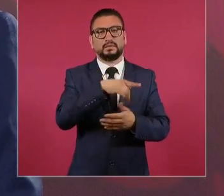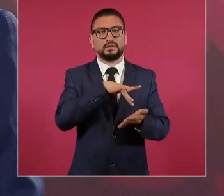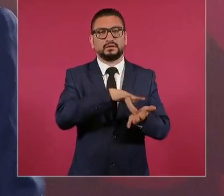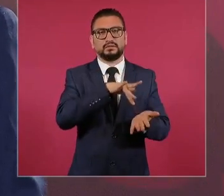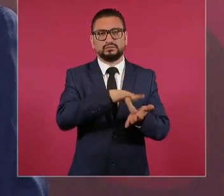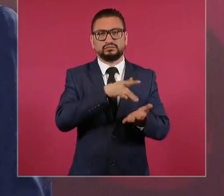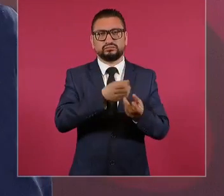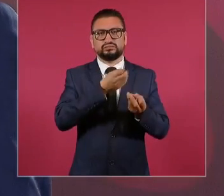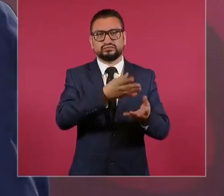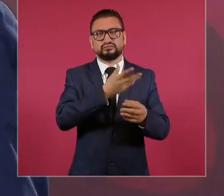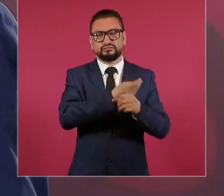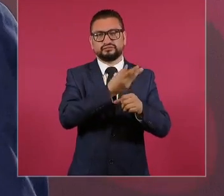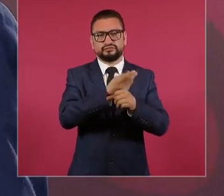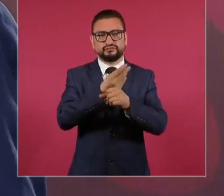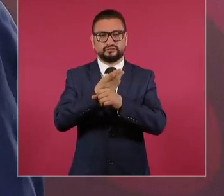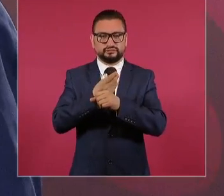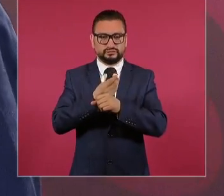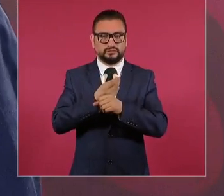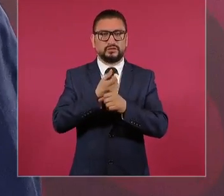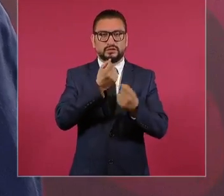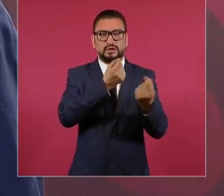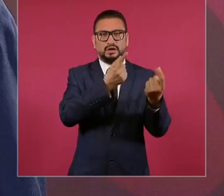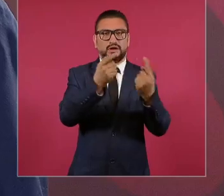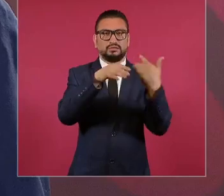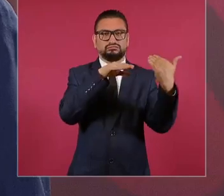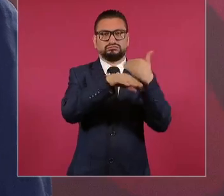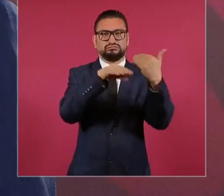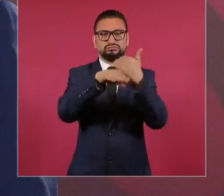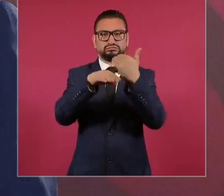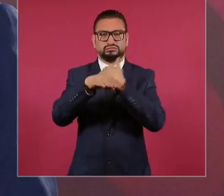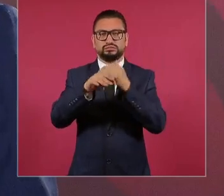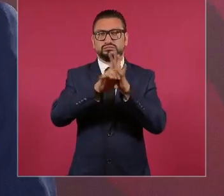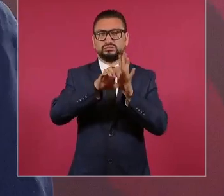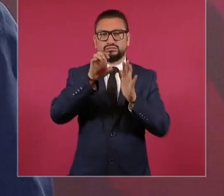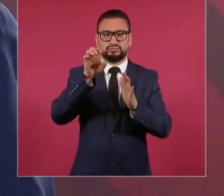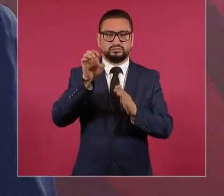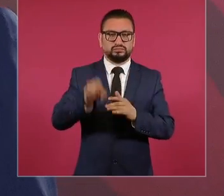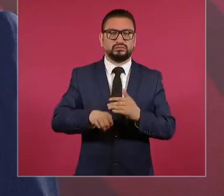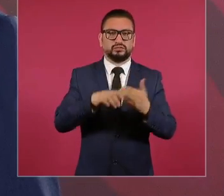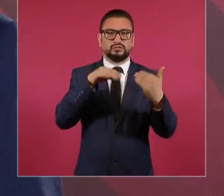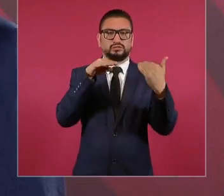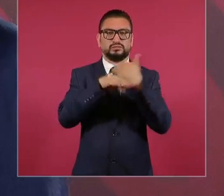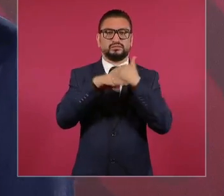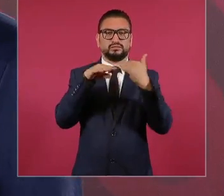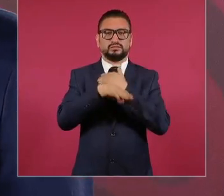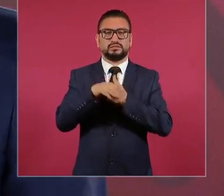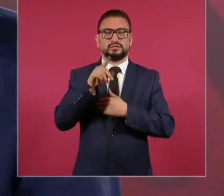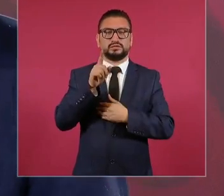mantenimiento a ciertas carreteras. Por ejemplo, la carretera